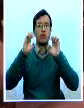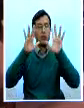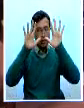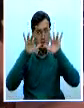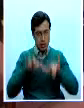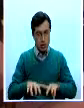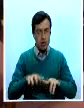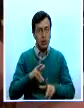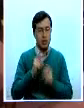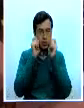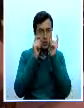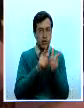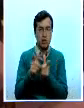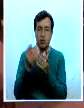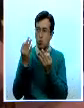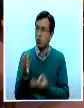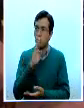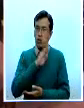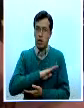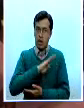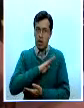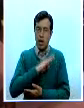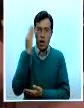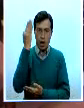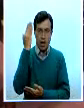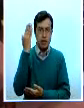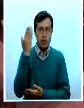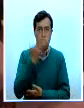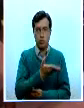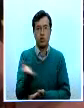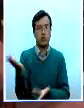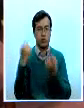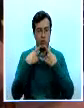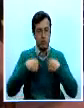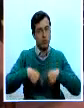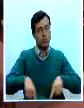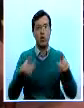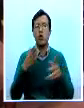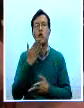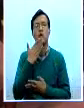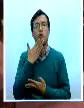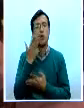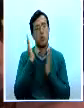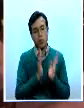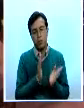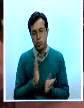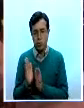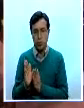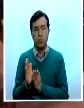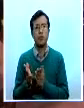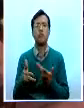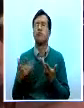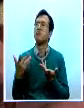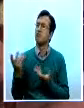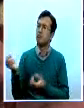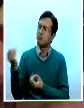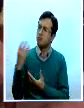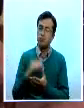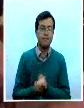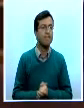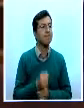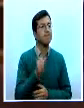ustedes ayer conjuntamente con el alcalde metropólitano le anunciaron al país y a la ciudad cómo iba a estar distribuido este dispositivo que nos puede referir